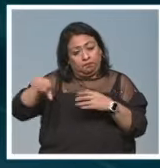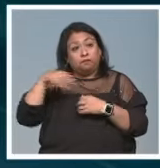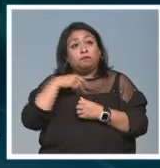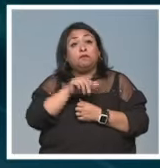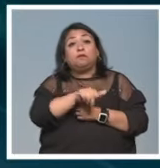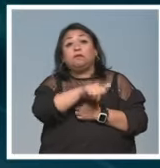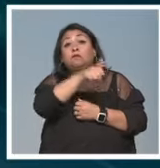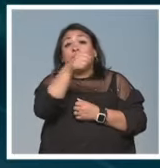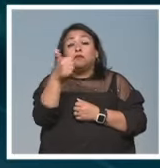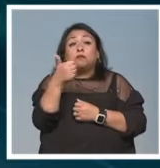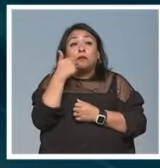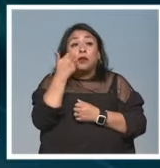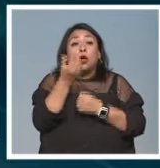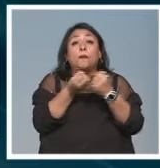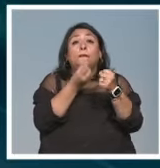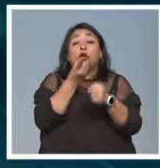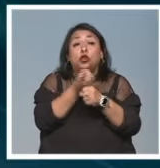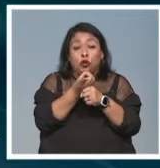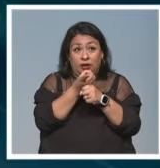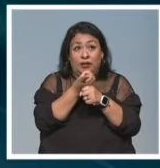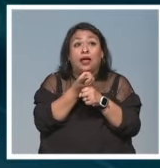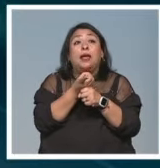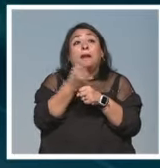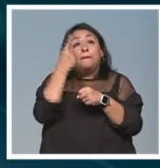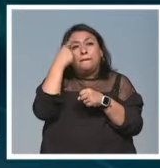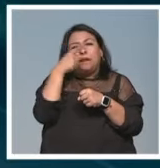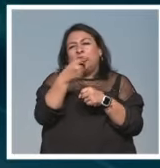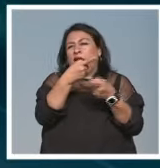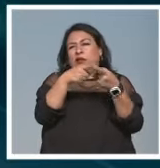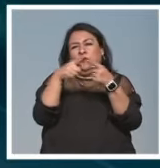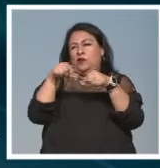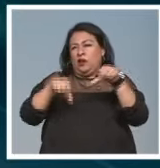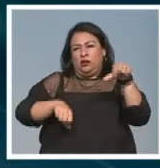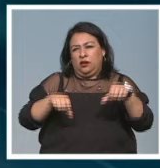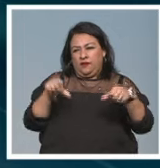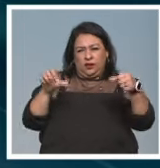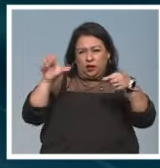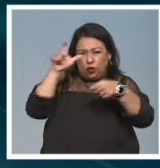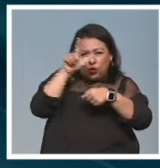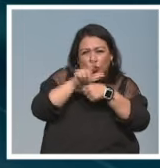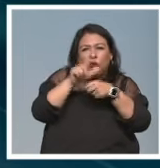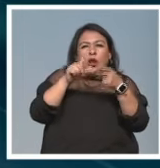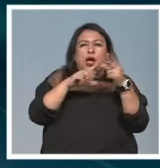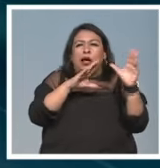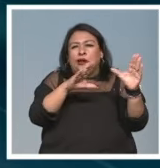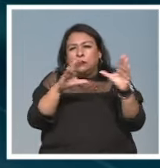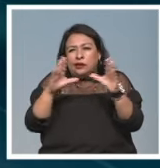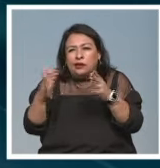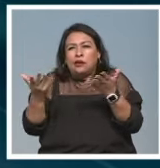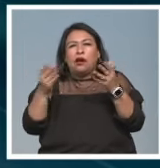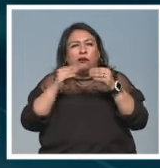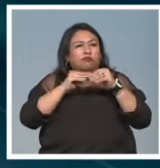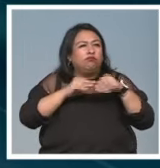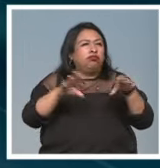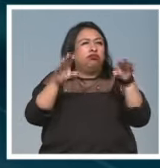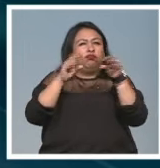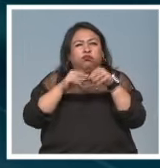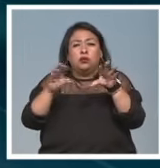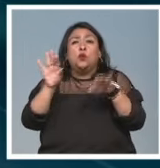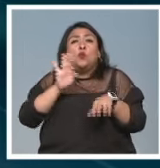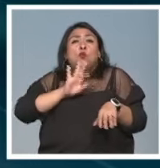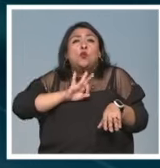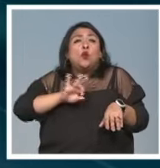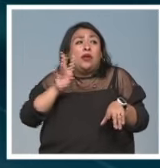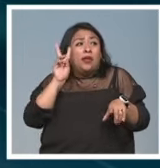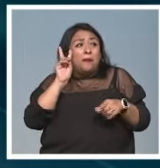es brindar la oportunidad a que una serie de actividades culturales, académicas, de divulgación, puedan